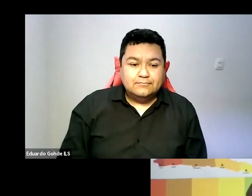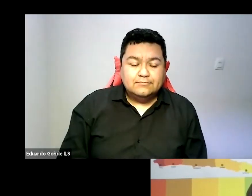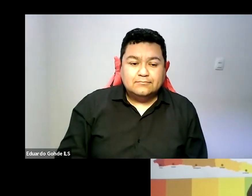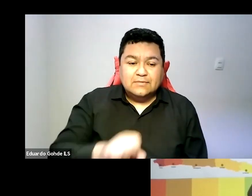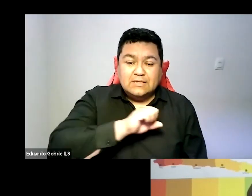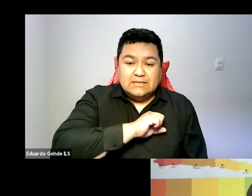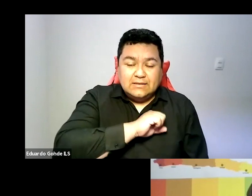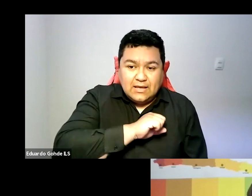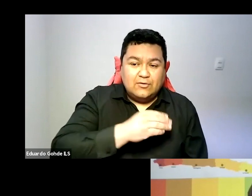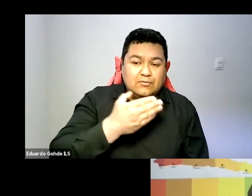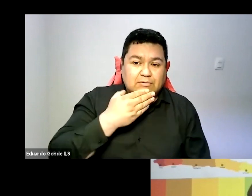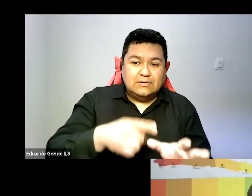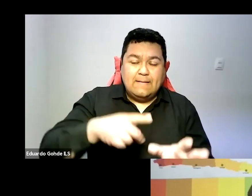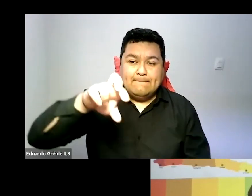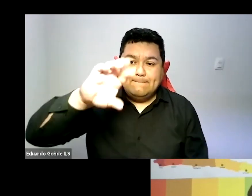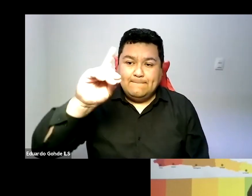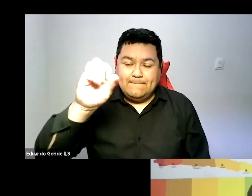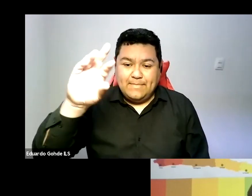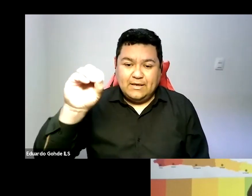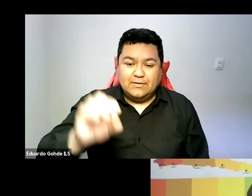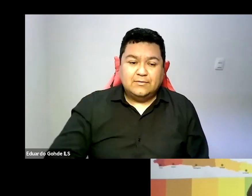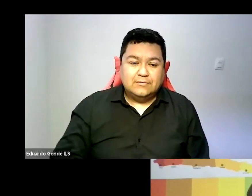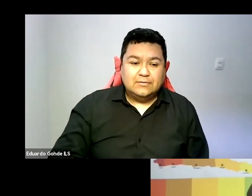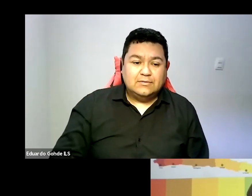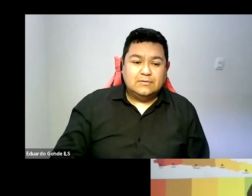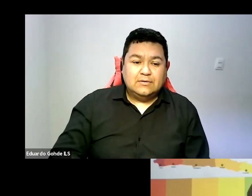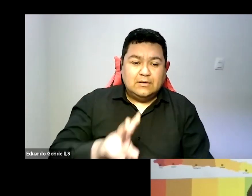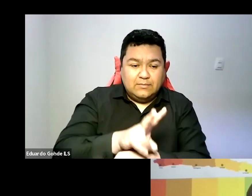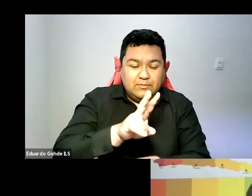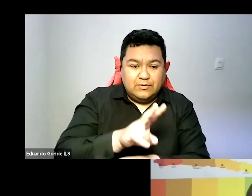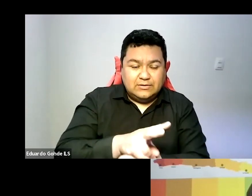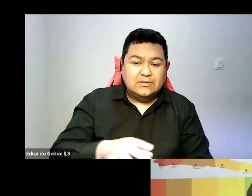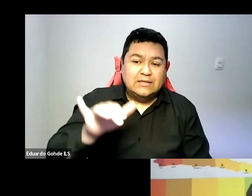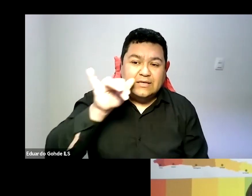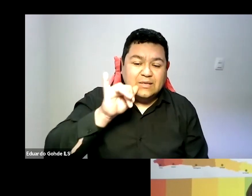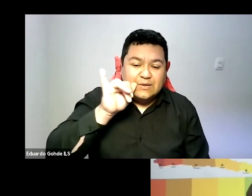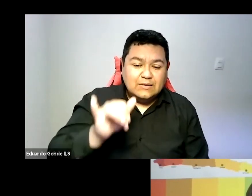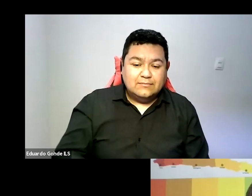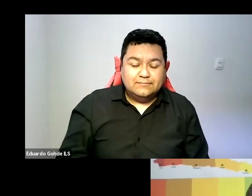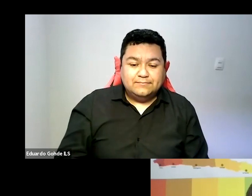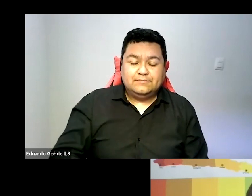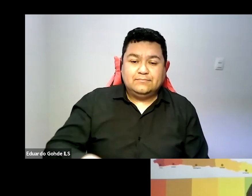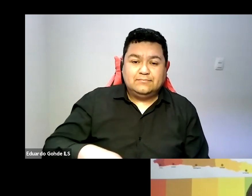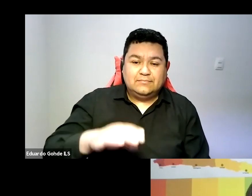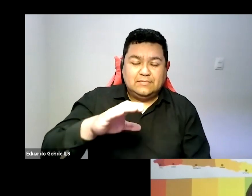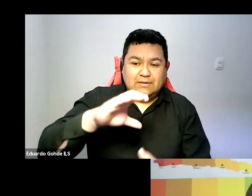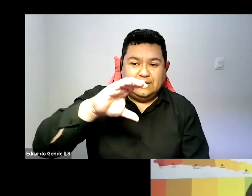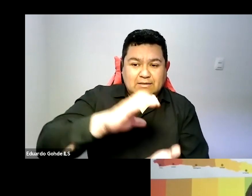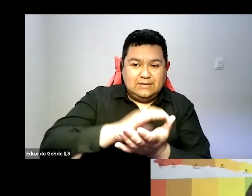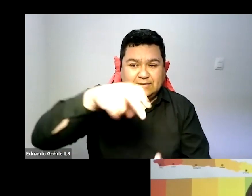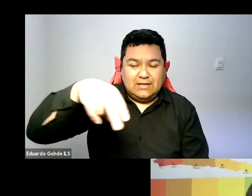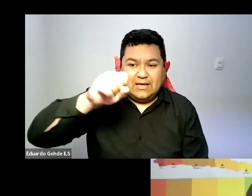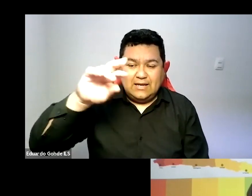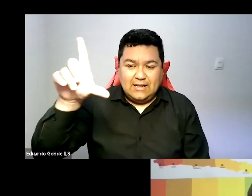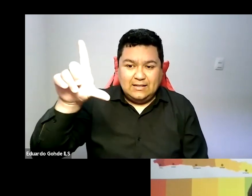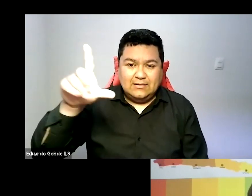Santiago. Pedro Pablo Muñoz, de La Higuera. Profesor Hugo Olivares, de Iquique. Ruth Díaz de Chañaral, la